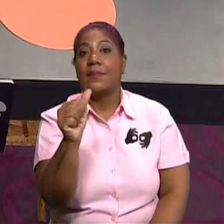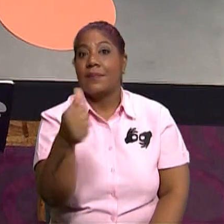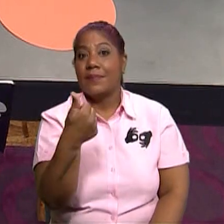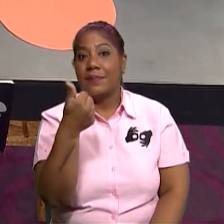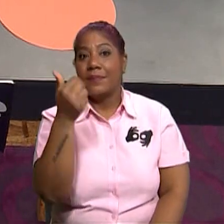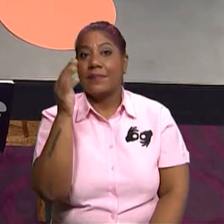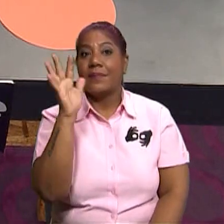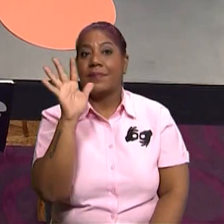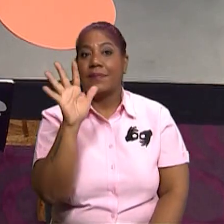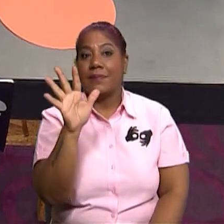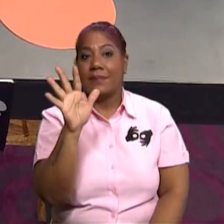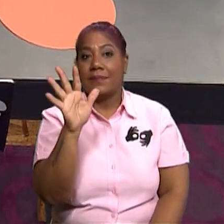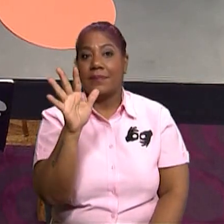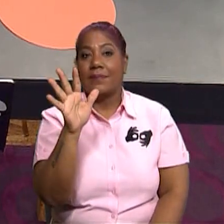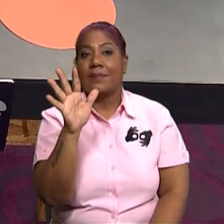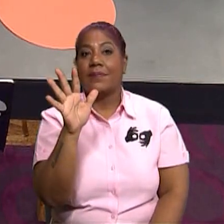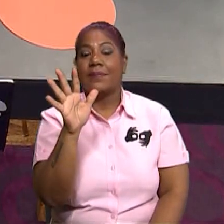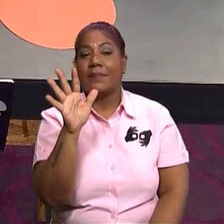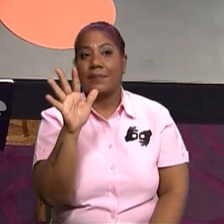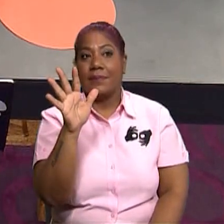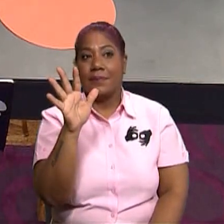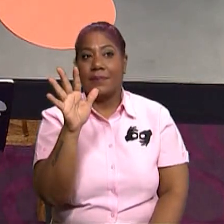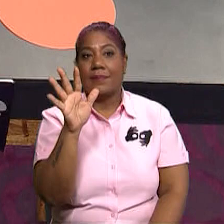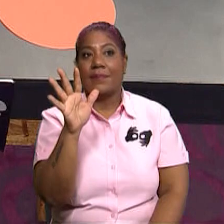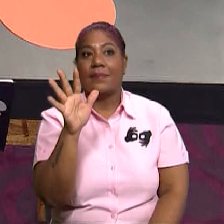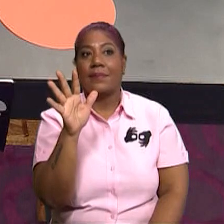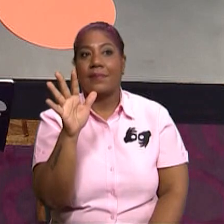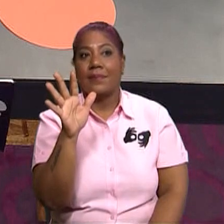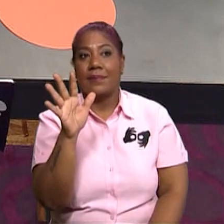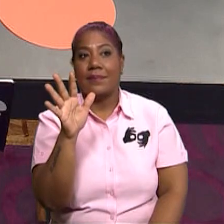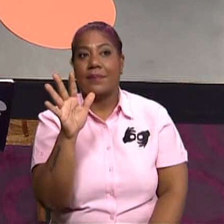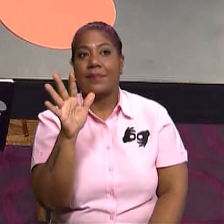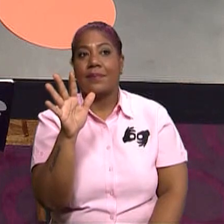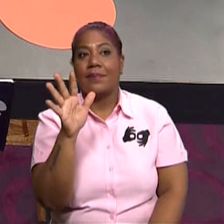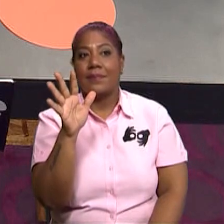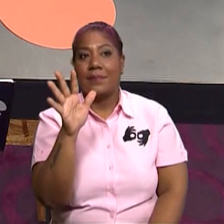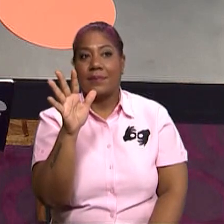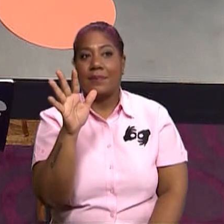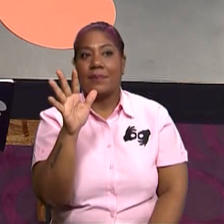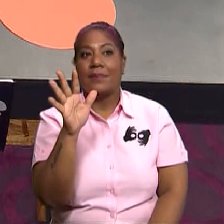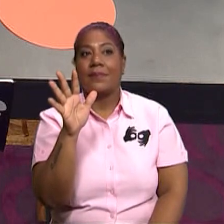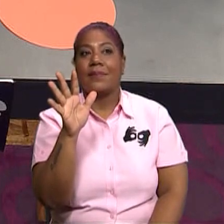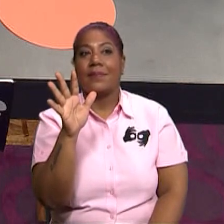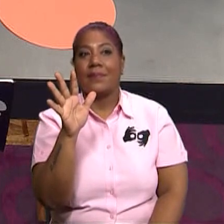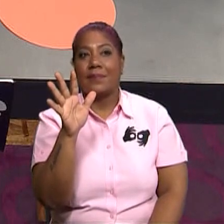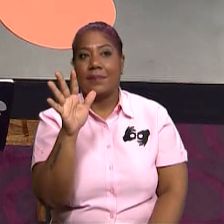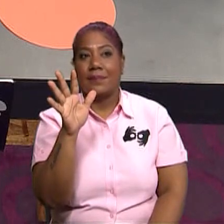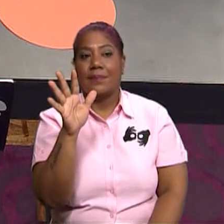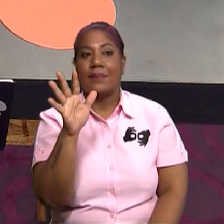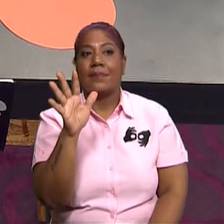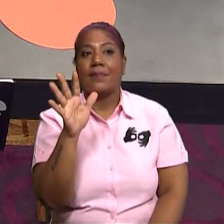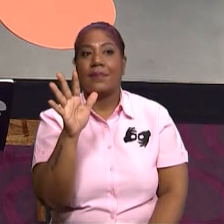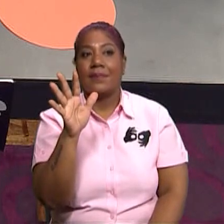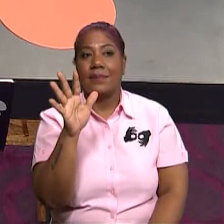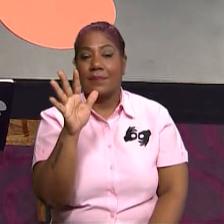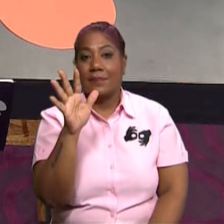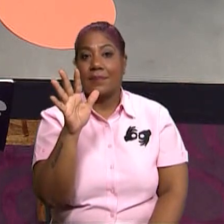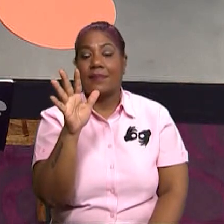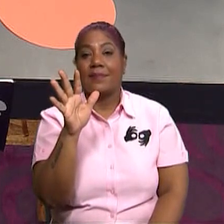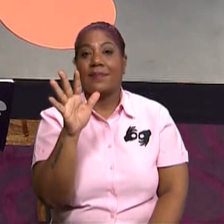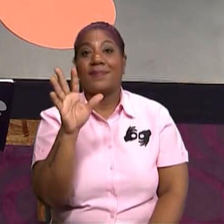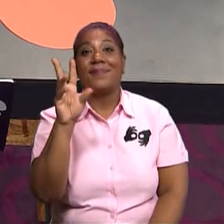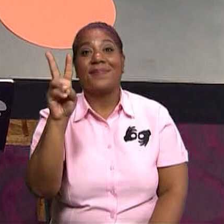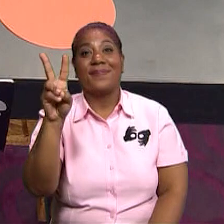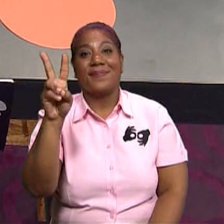15. Y con otro grupo adicional de 5 más voy a tener